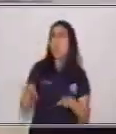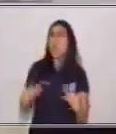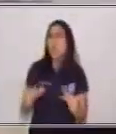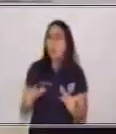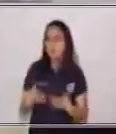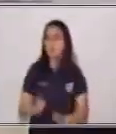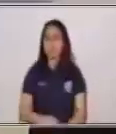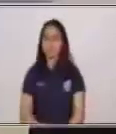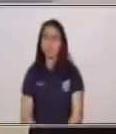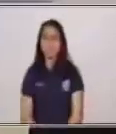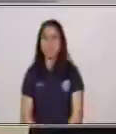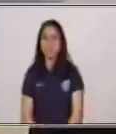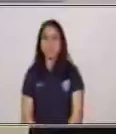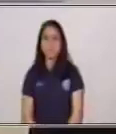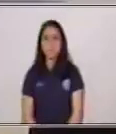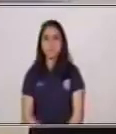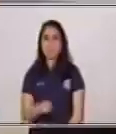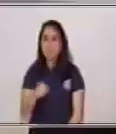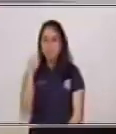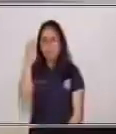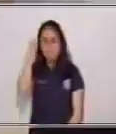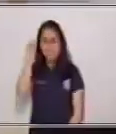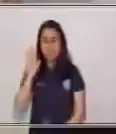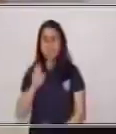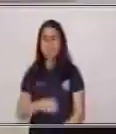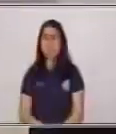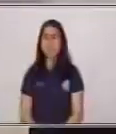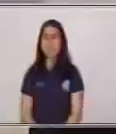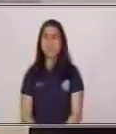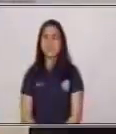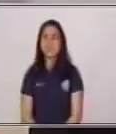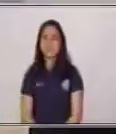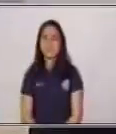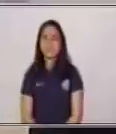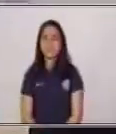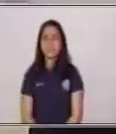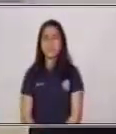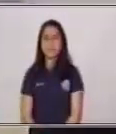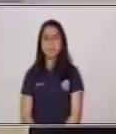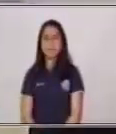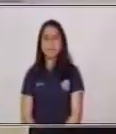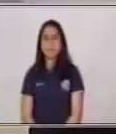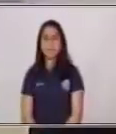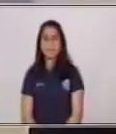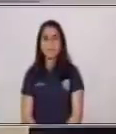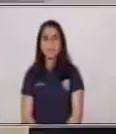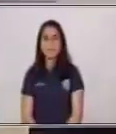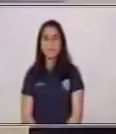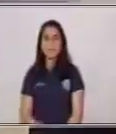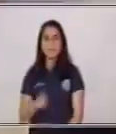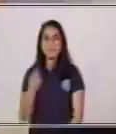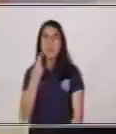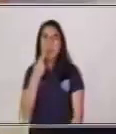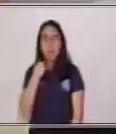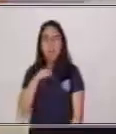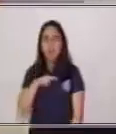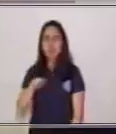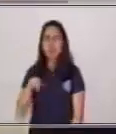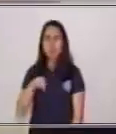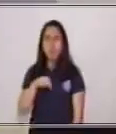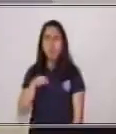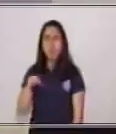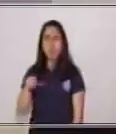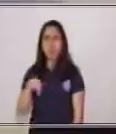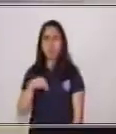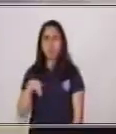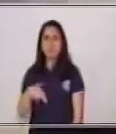si puedes encontrar o puedes identificar la sílaba tónica. Luego tenemos azúcar,